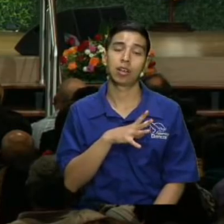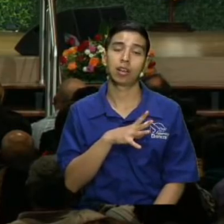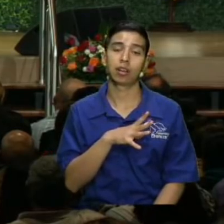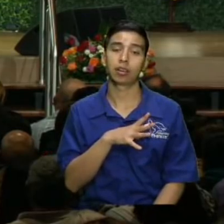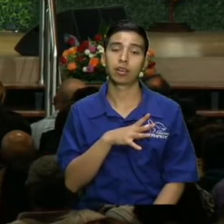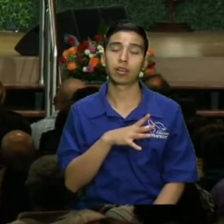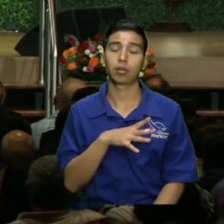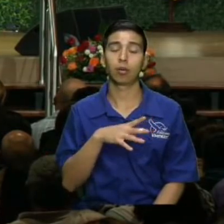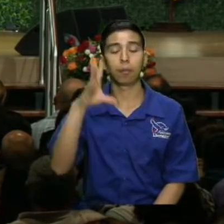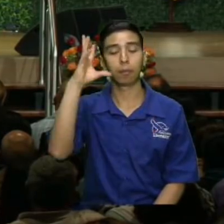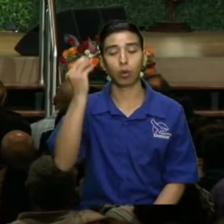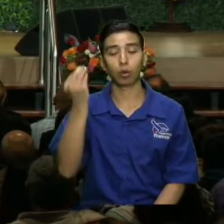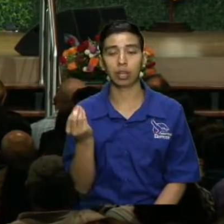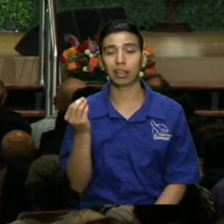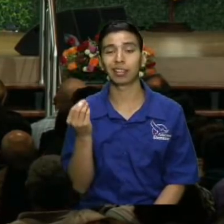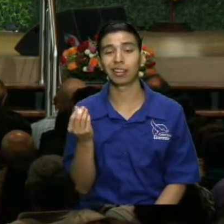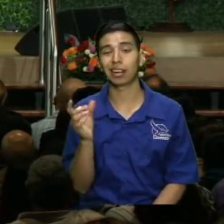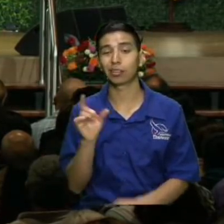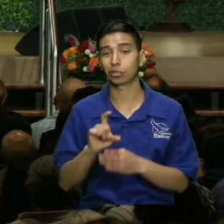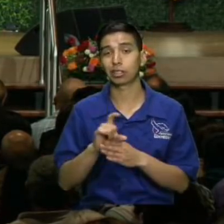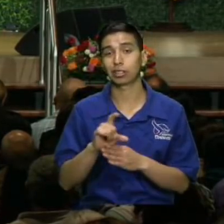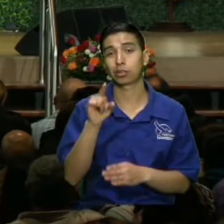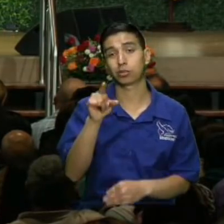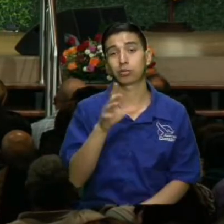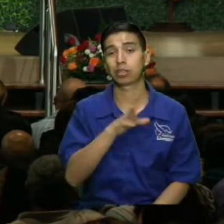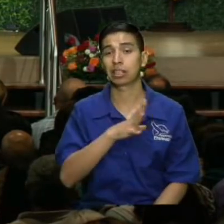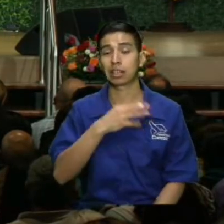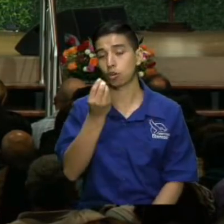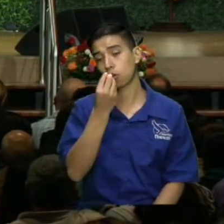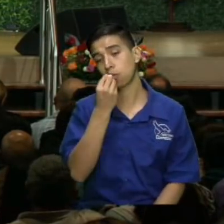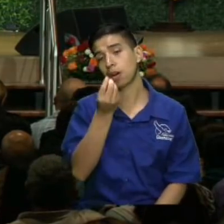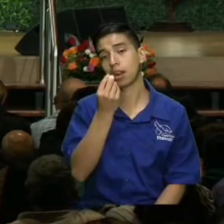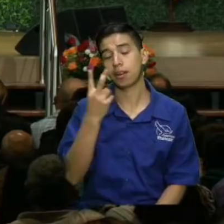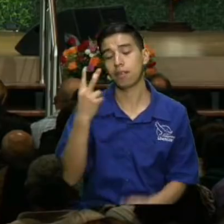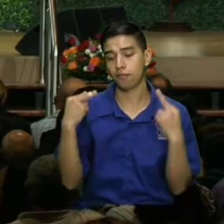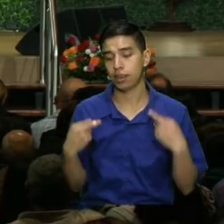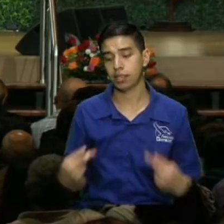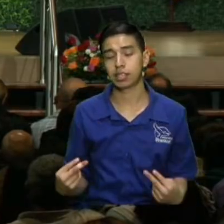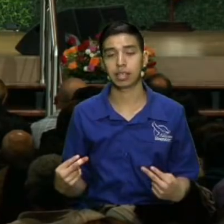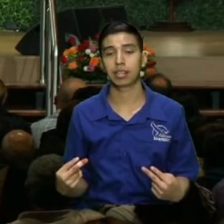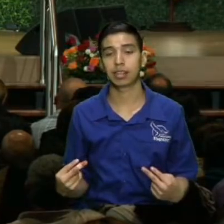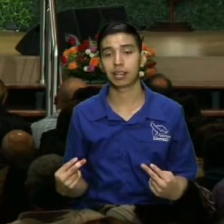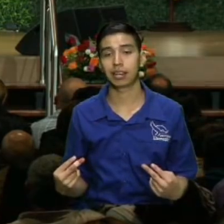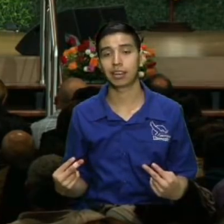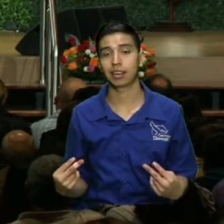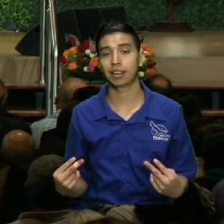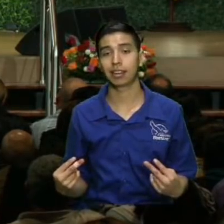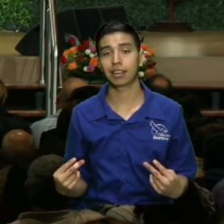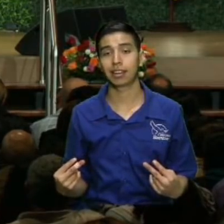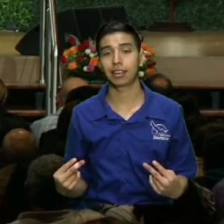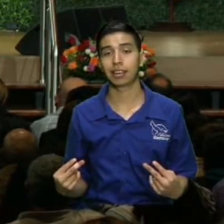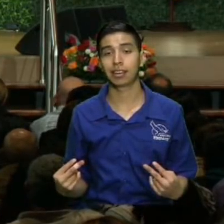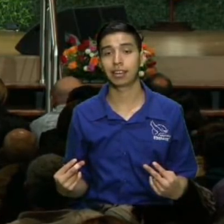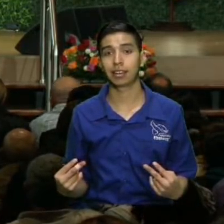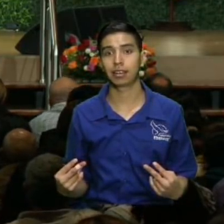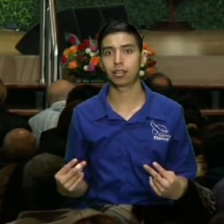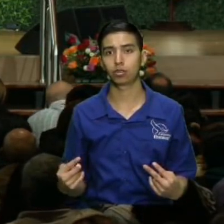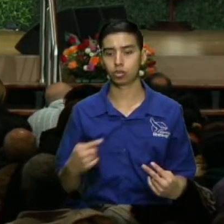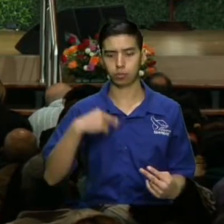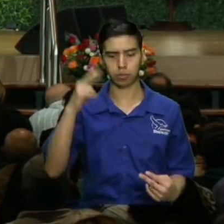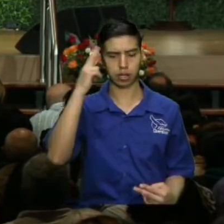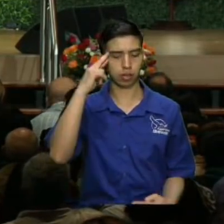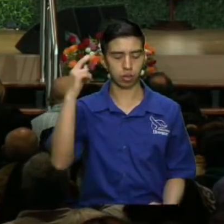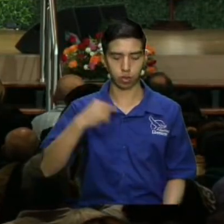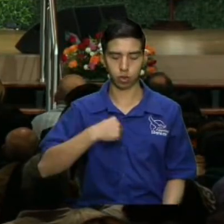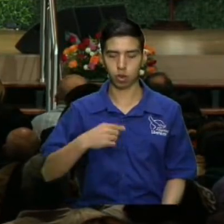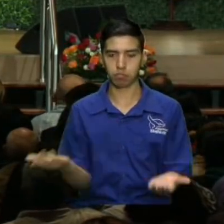Y sigue todo lo que usted ya sabe. Me quedé, el Señor me habló. ¡Pum! Cerré la Biblia. ¡Uy, este libro habla! Me